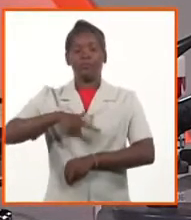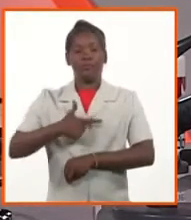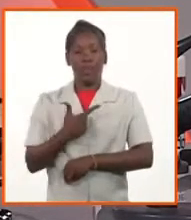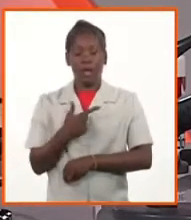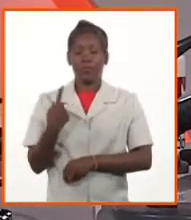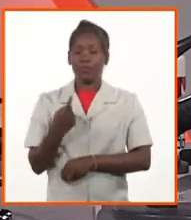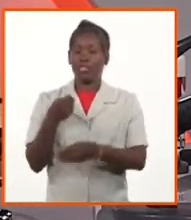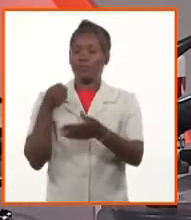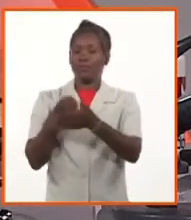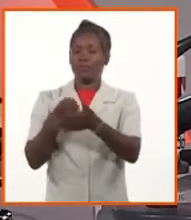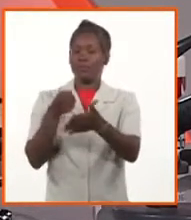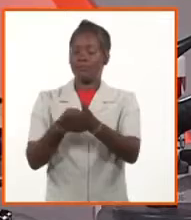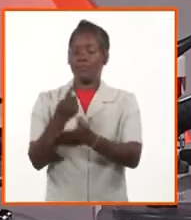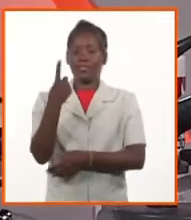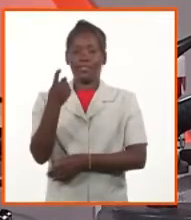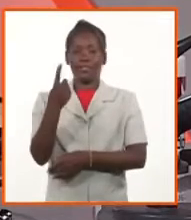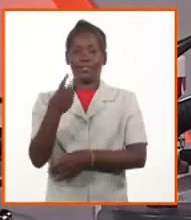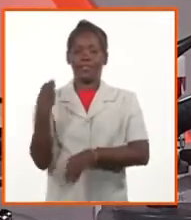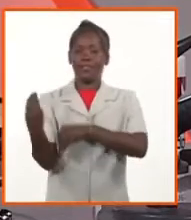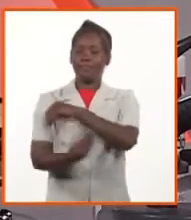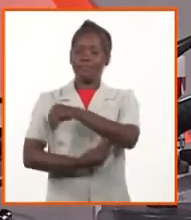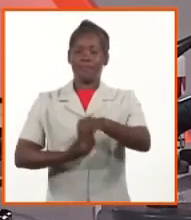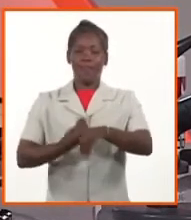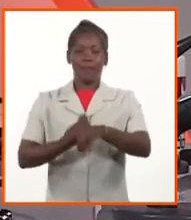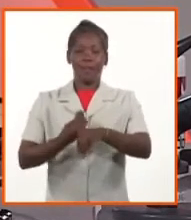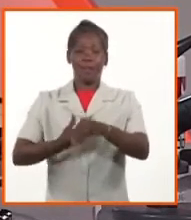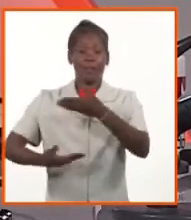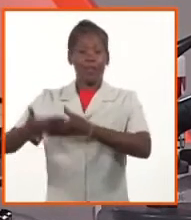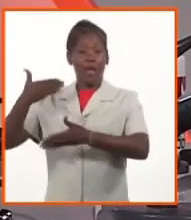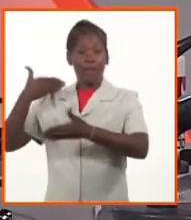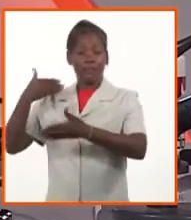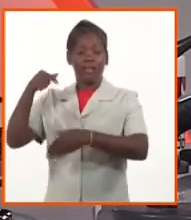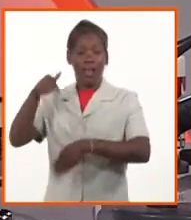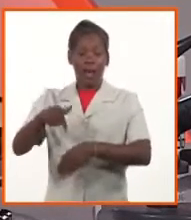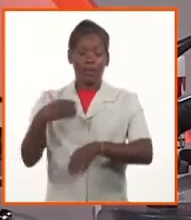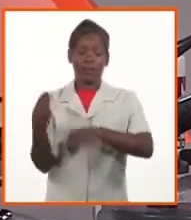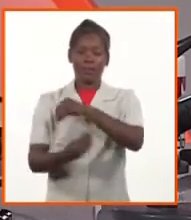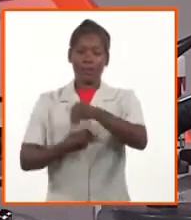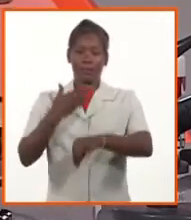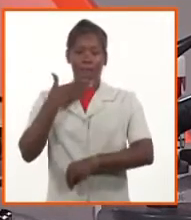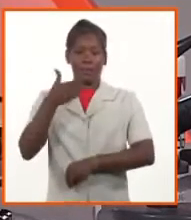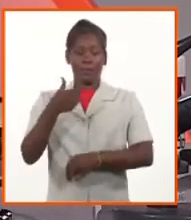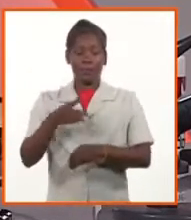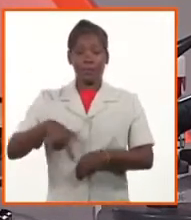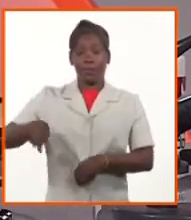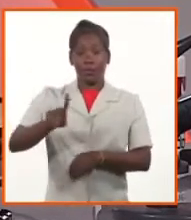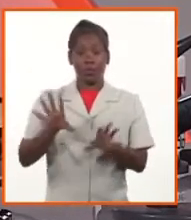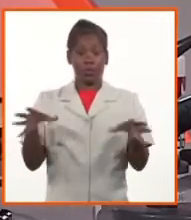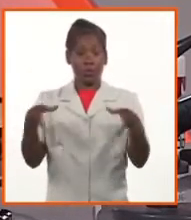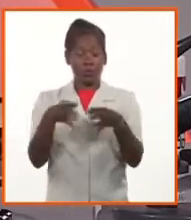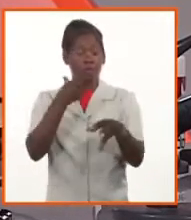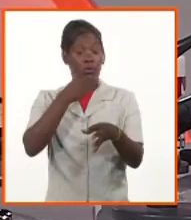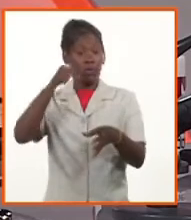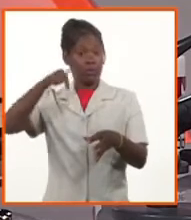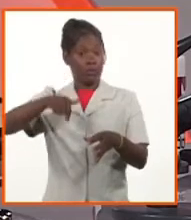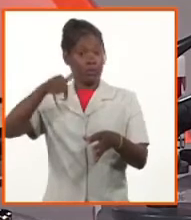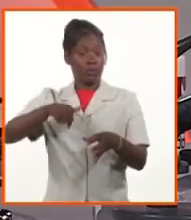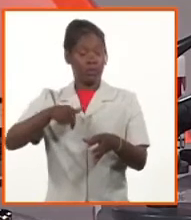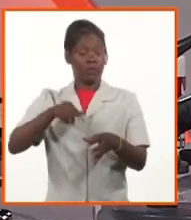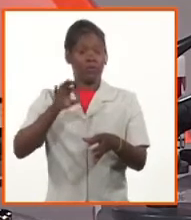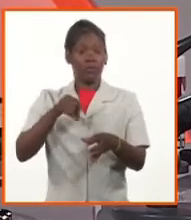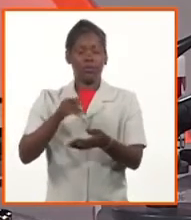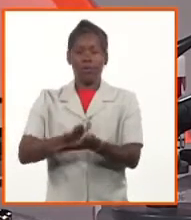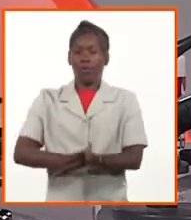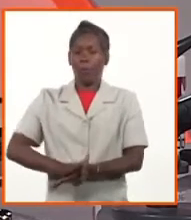necesitaba cambiar lo que en aquel momento tenía que ser cambiado. Para los jóvenes de hoy, ese compromiso con